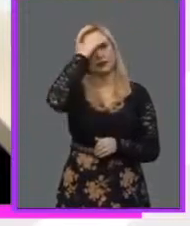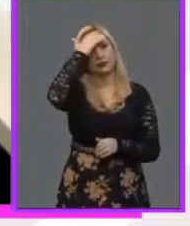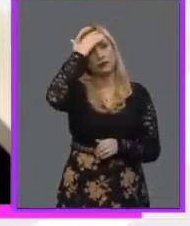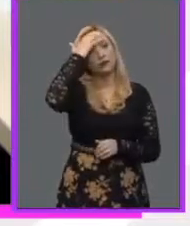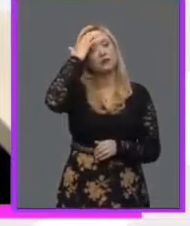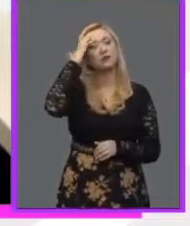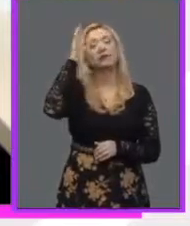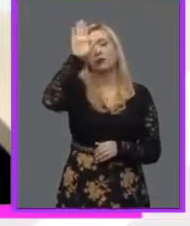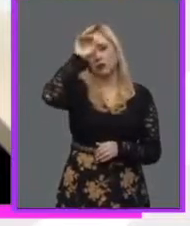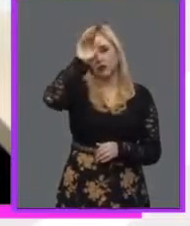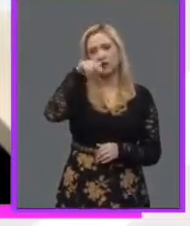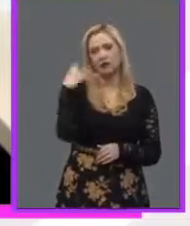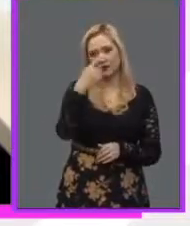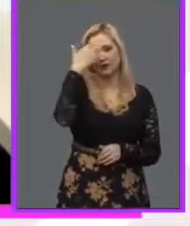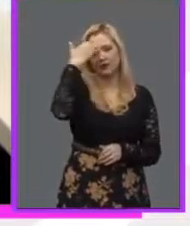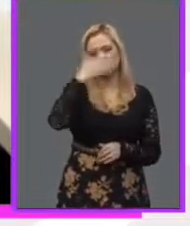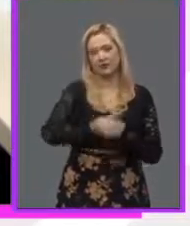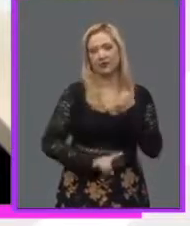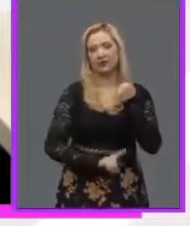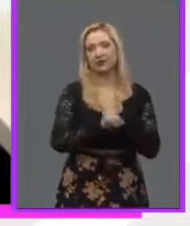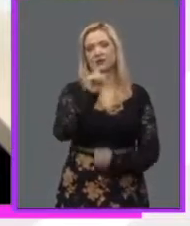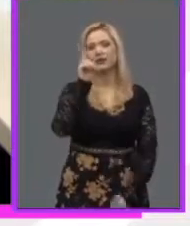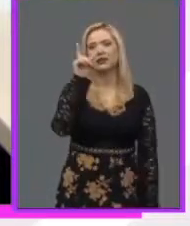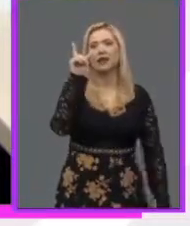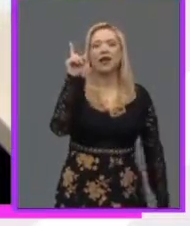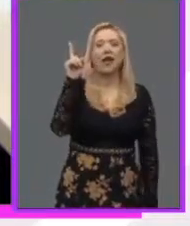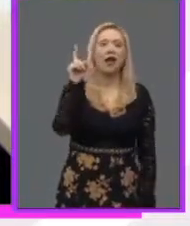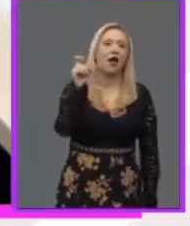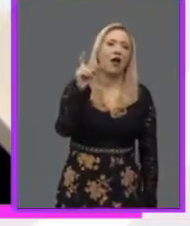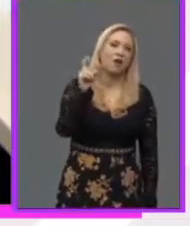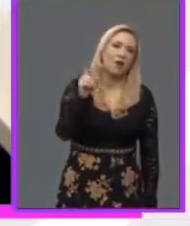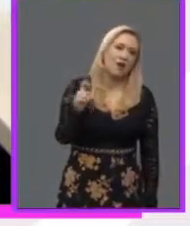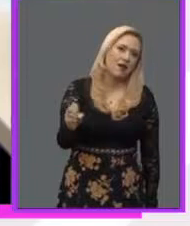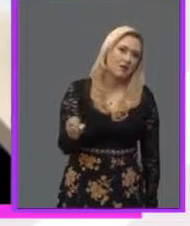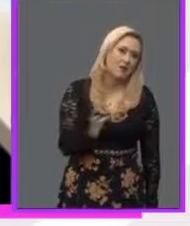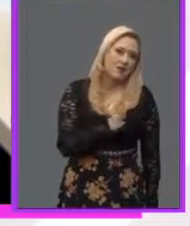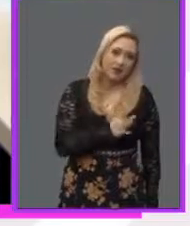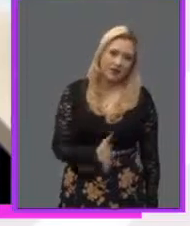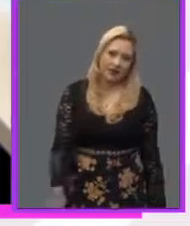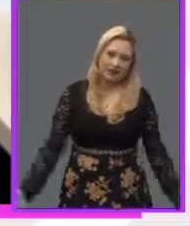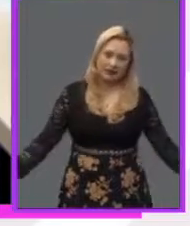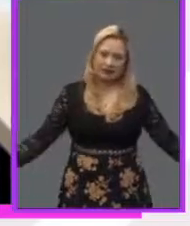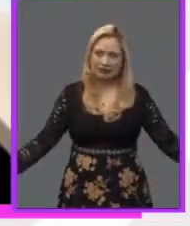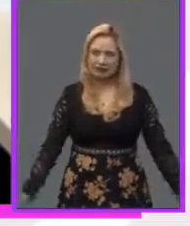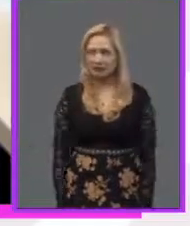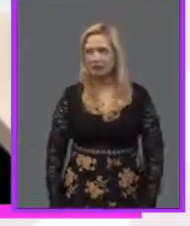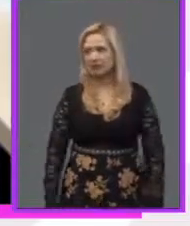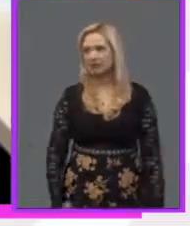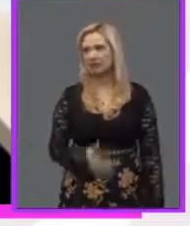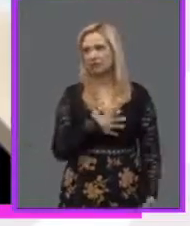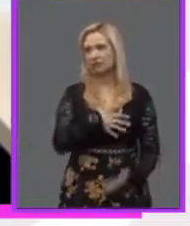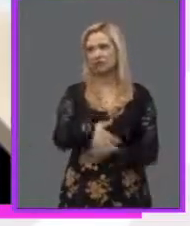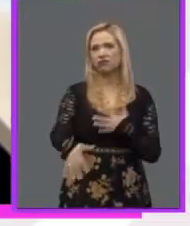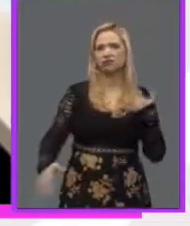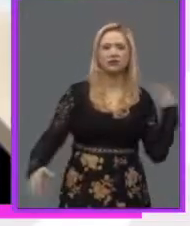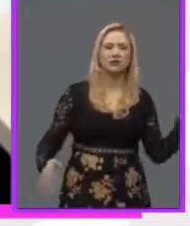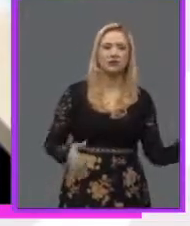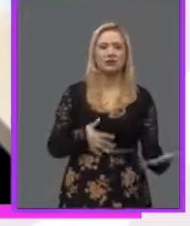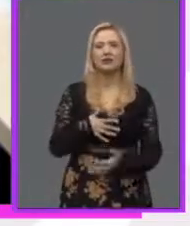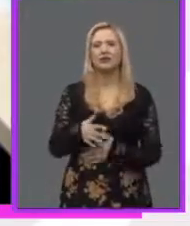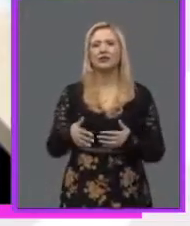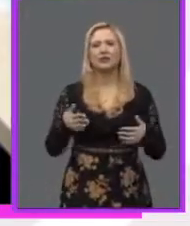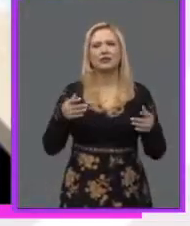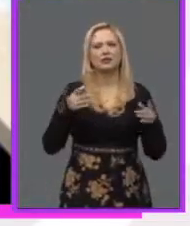acá en Monterrey, hay una crisis hídrica, ¿no? Que tiene varios factores, no es el tema del programa, que